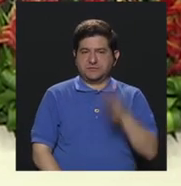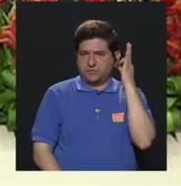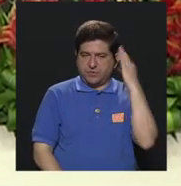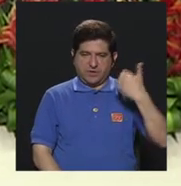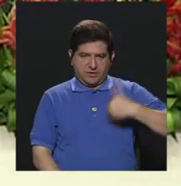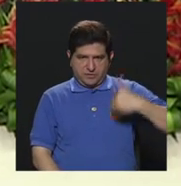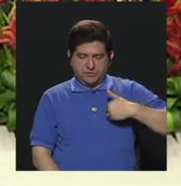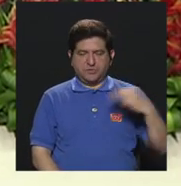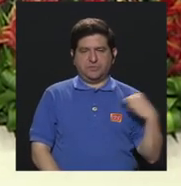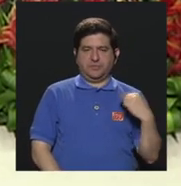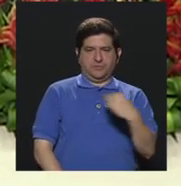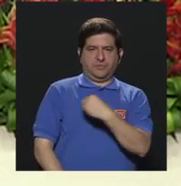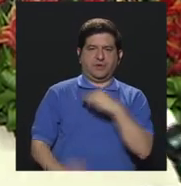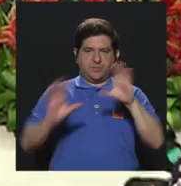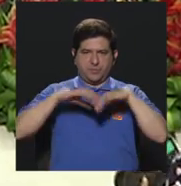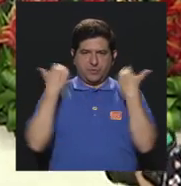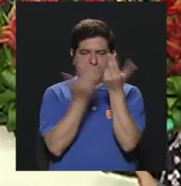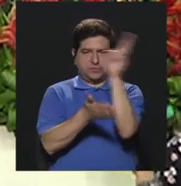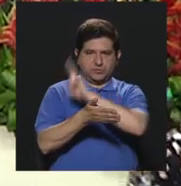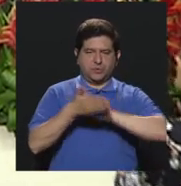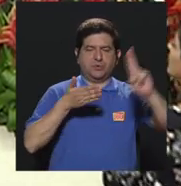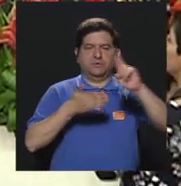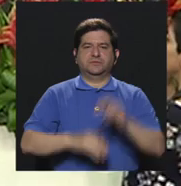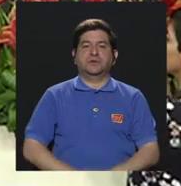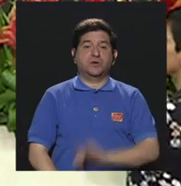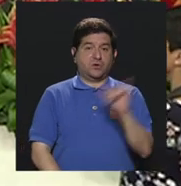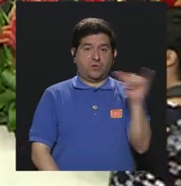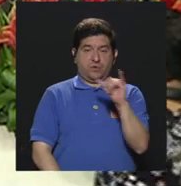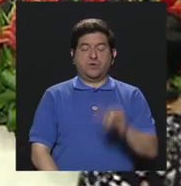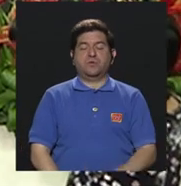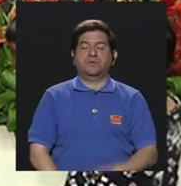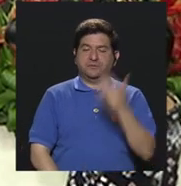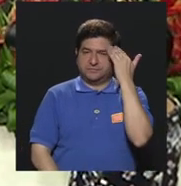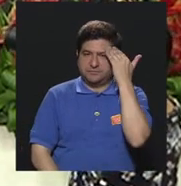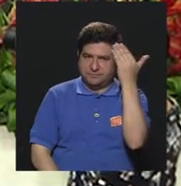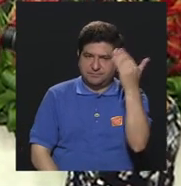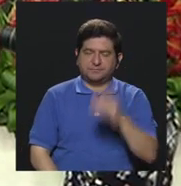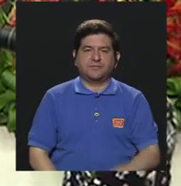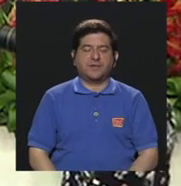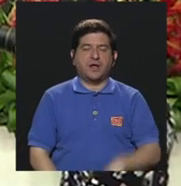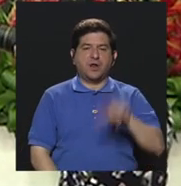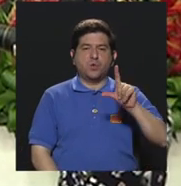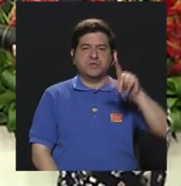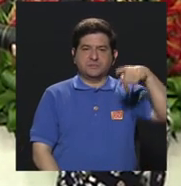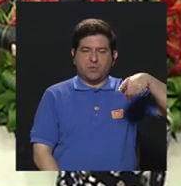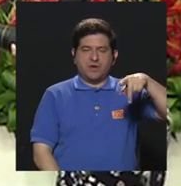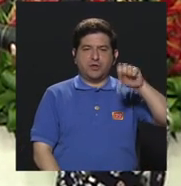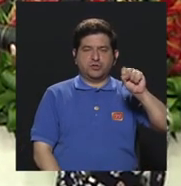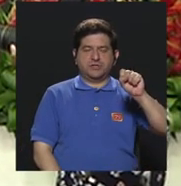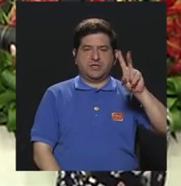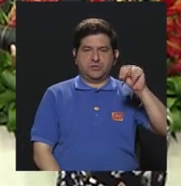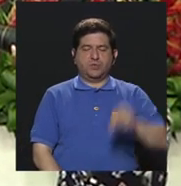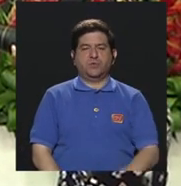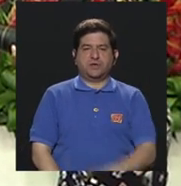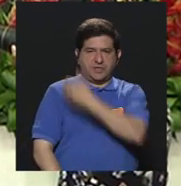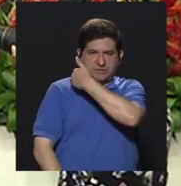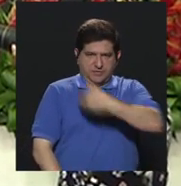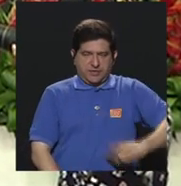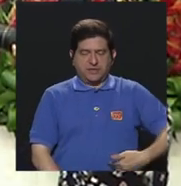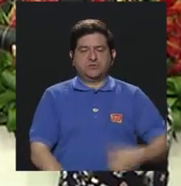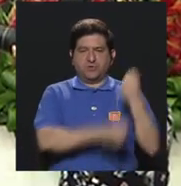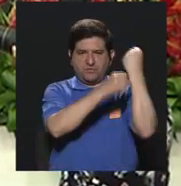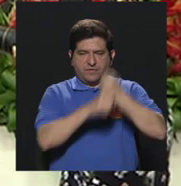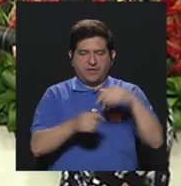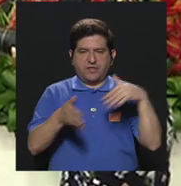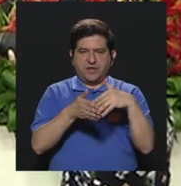señores miembros del Consejo Universitario. También externo un saludo al señor Luis Paulino Siles Núñez, presidente de la Federación de Estudiantes